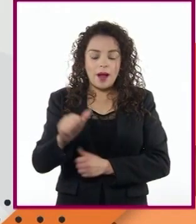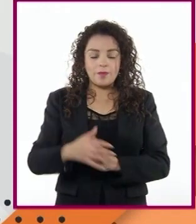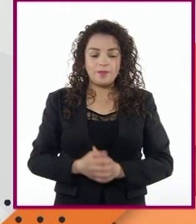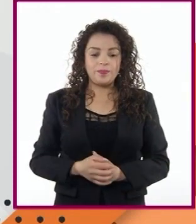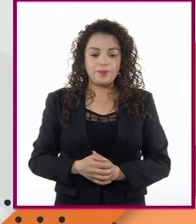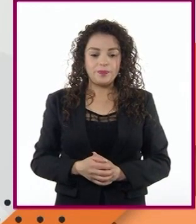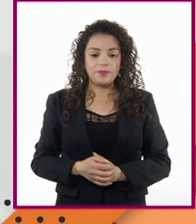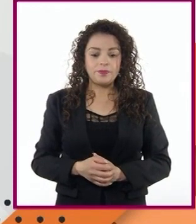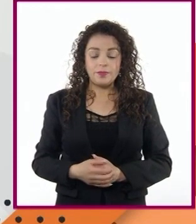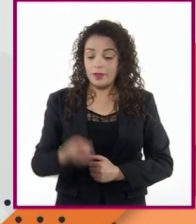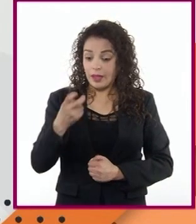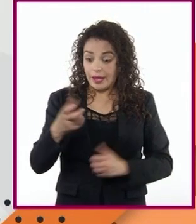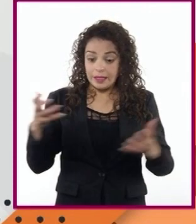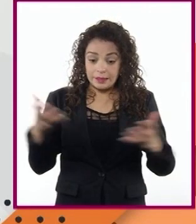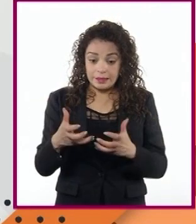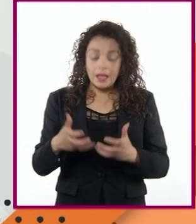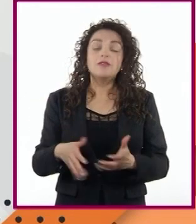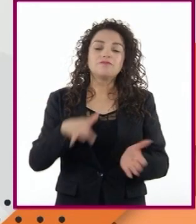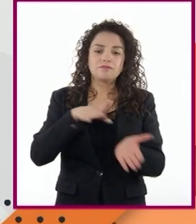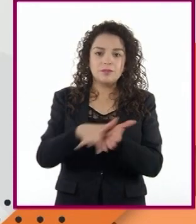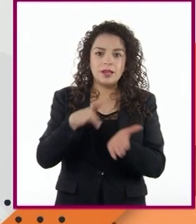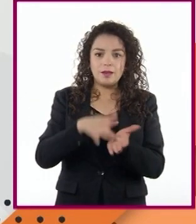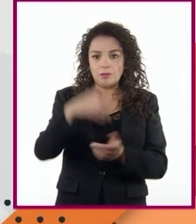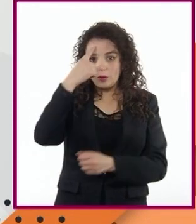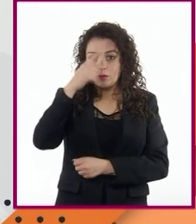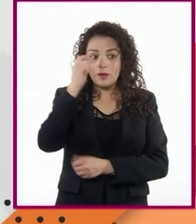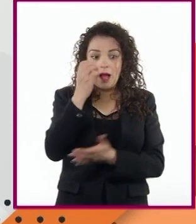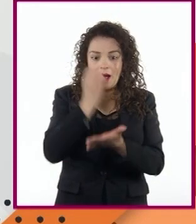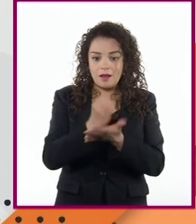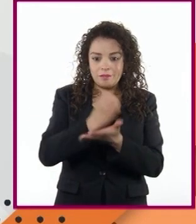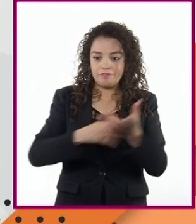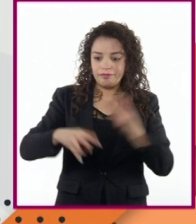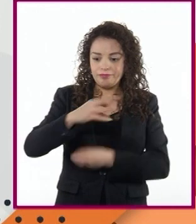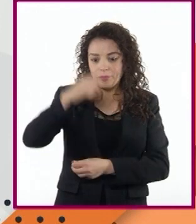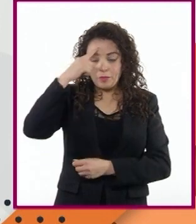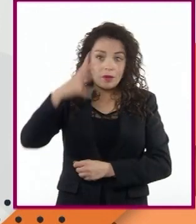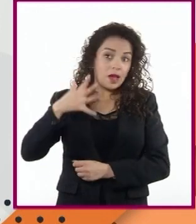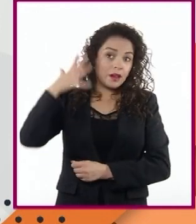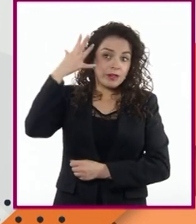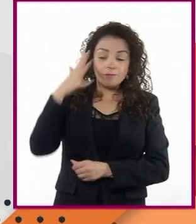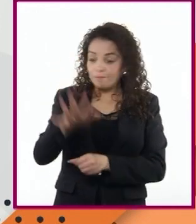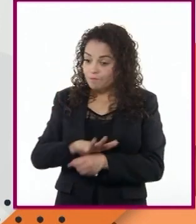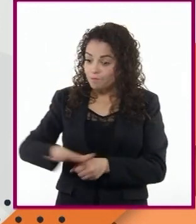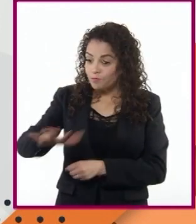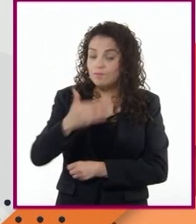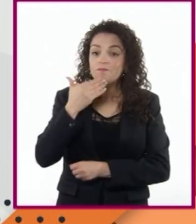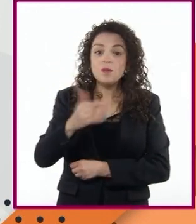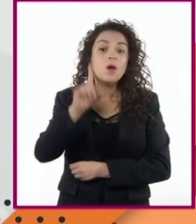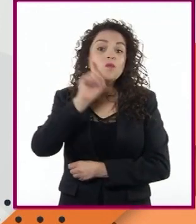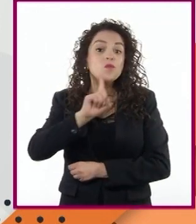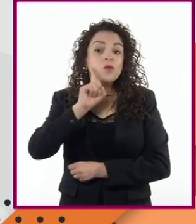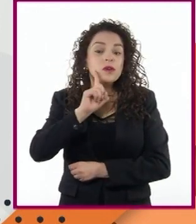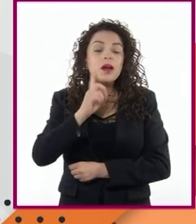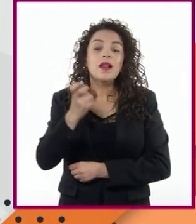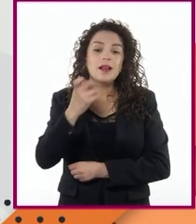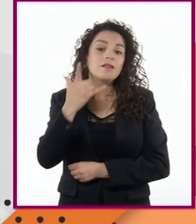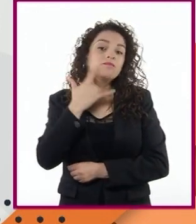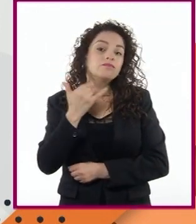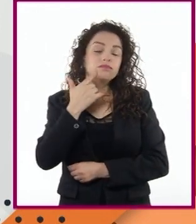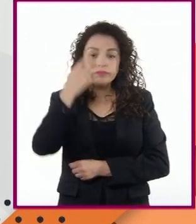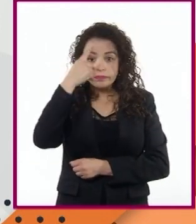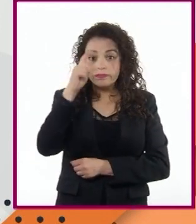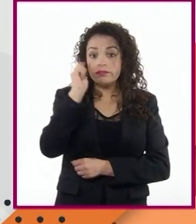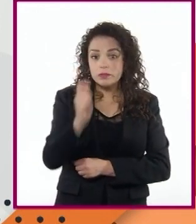Esta práctica, además de apoyar el establecimiento de una economía autosustentable entre las mujeres de la comunidad, es amigable con el medio